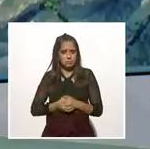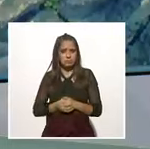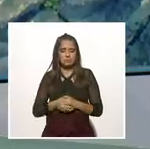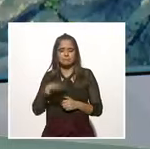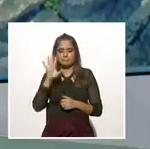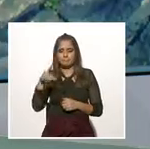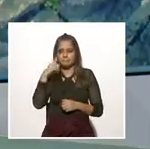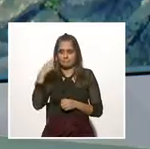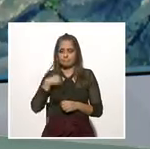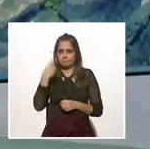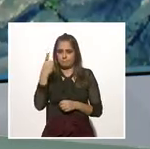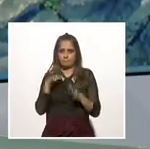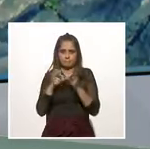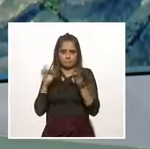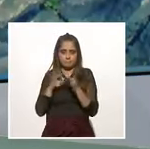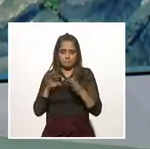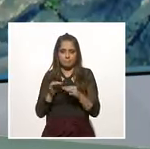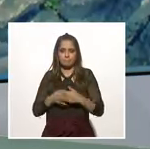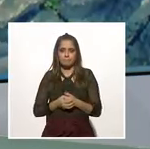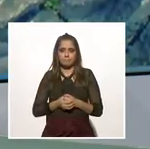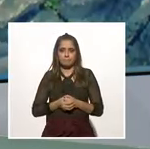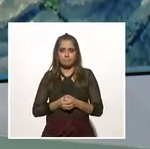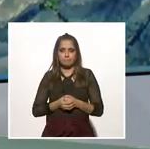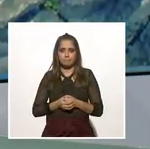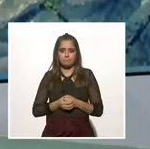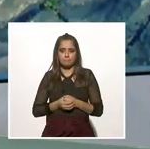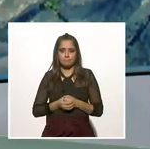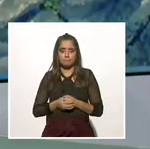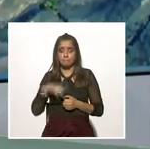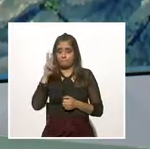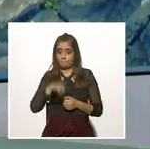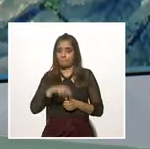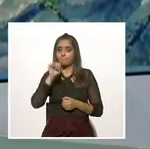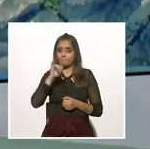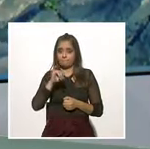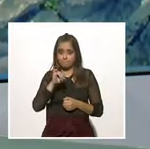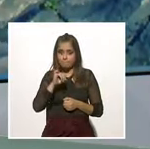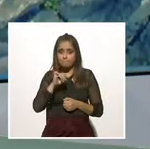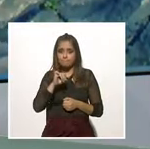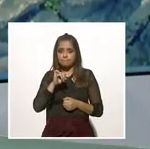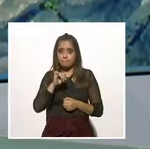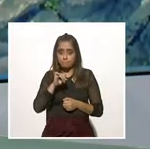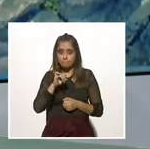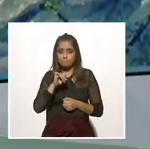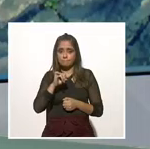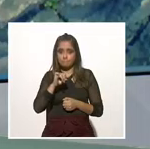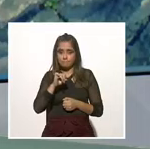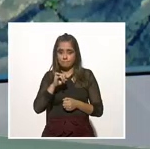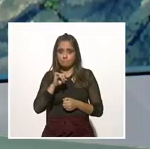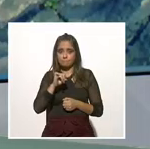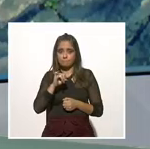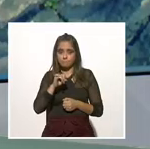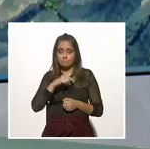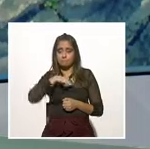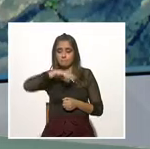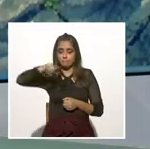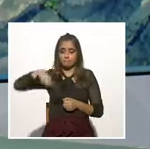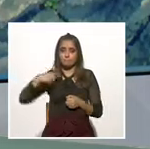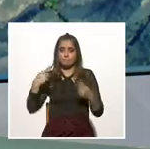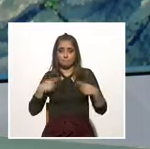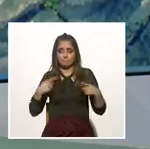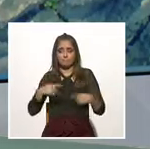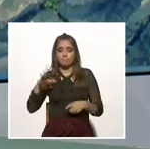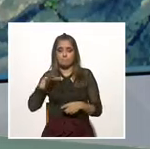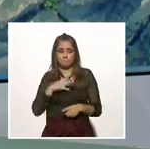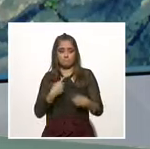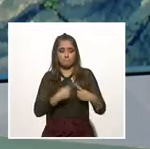complementar el comentario diciendo que efectivamente hay que reconocer que estamos digamos, expuestos a una